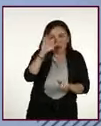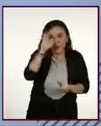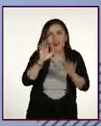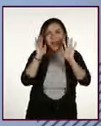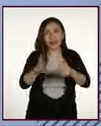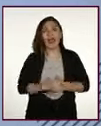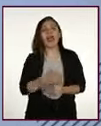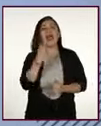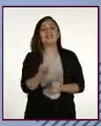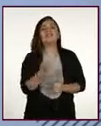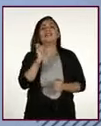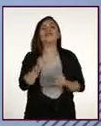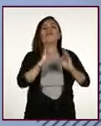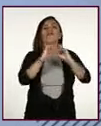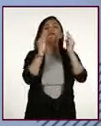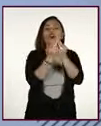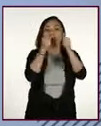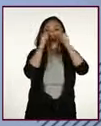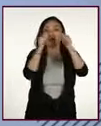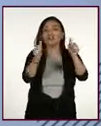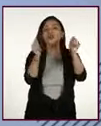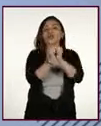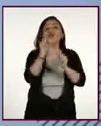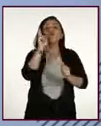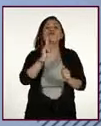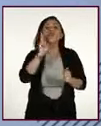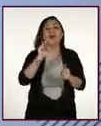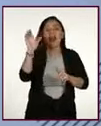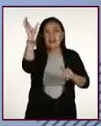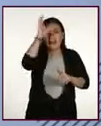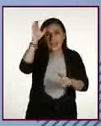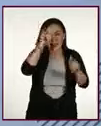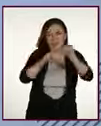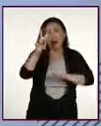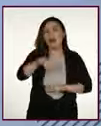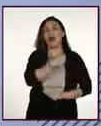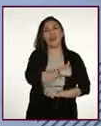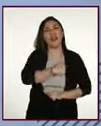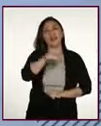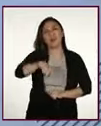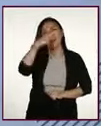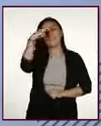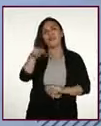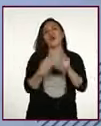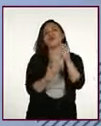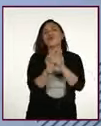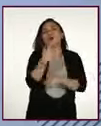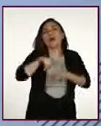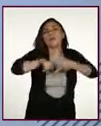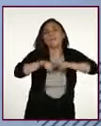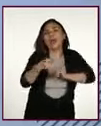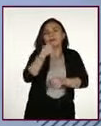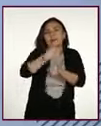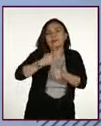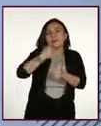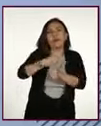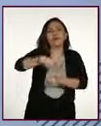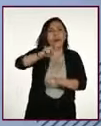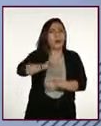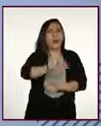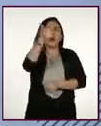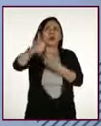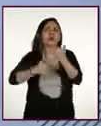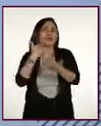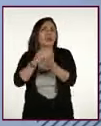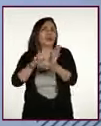Son modelos de atención basados en evidencia científica que desgraciadamente en México apenas los estamos trabajando, pero en otras ciudades, también